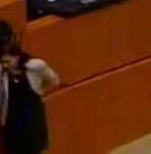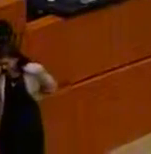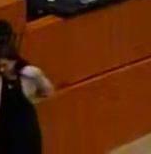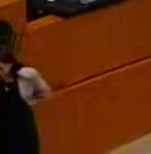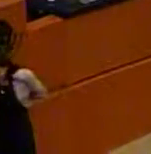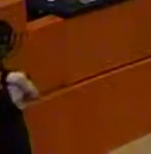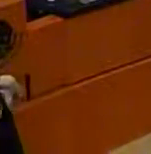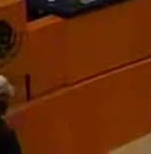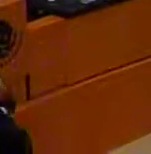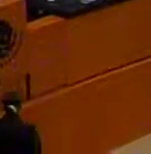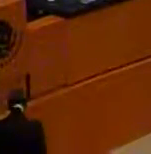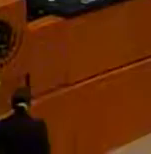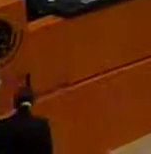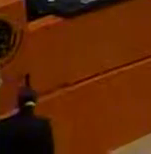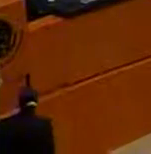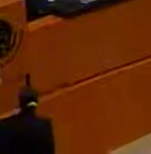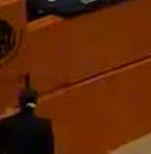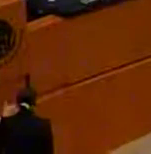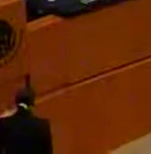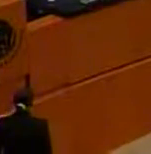A Gabriel Barta.